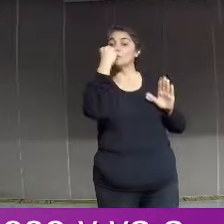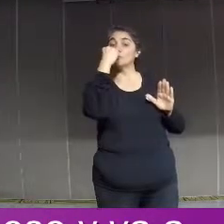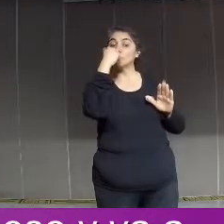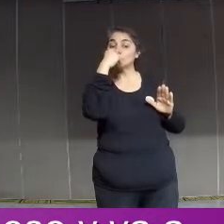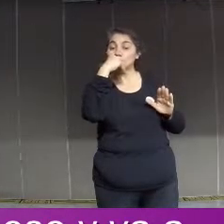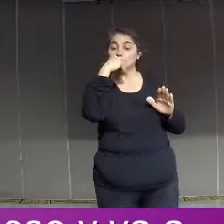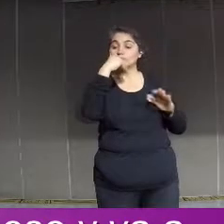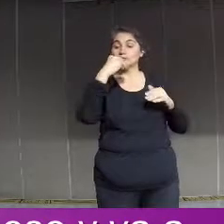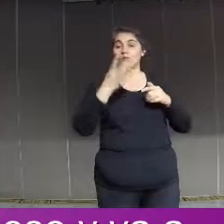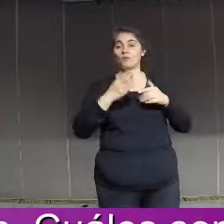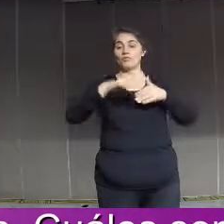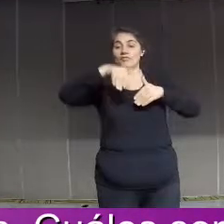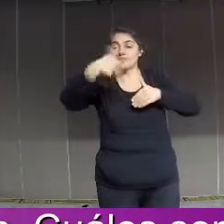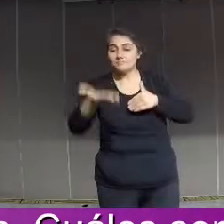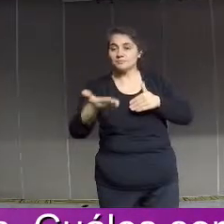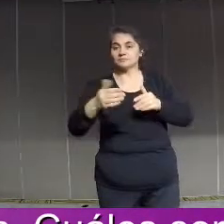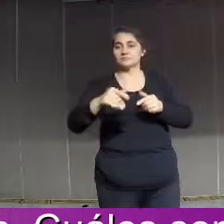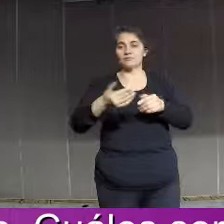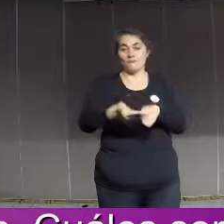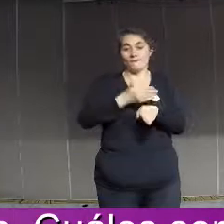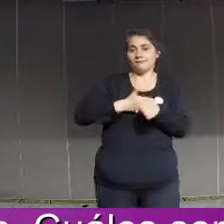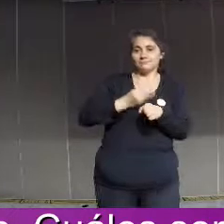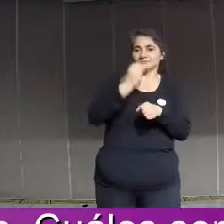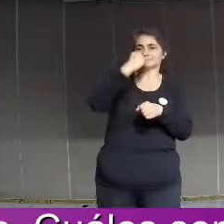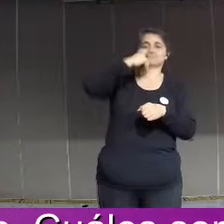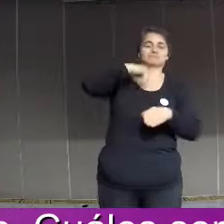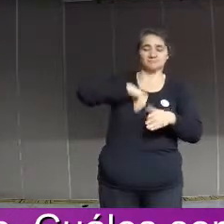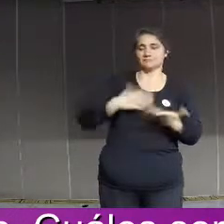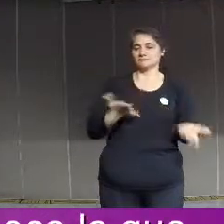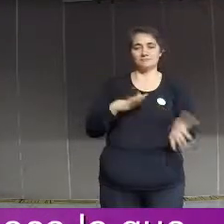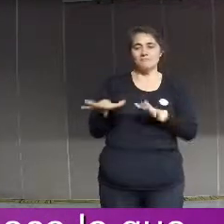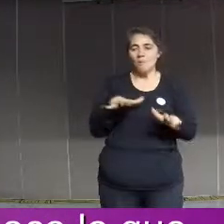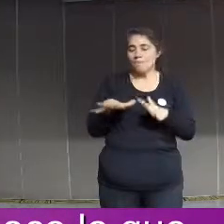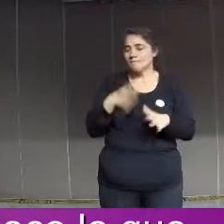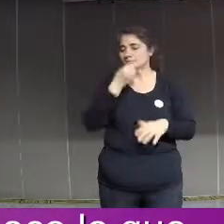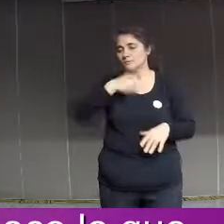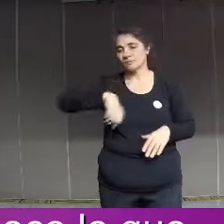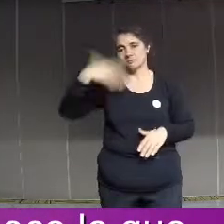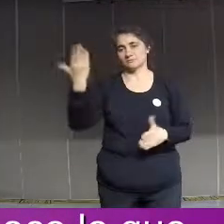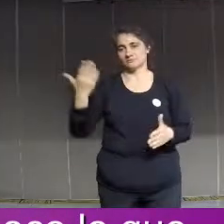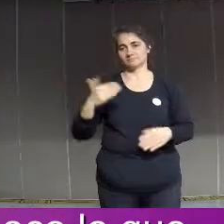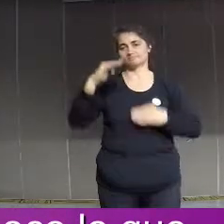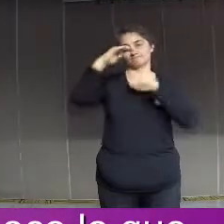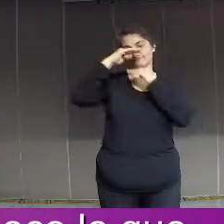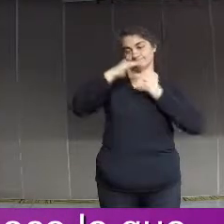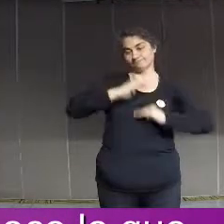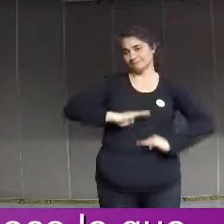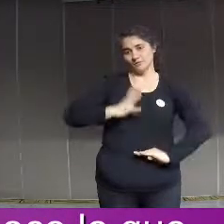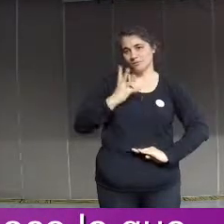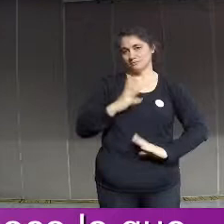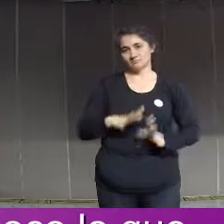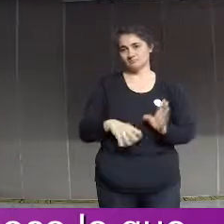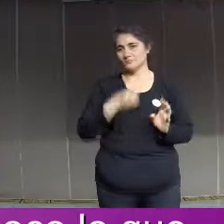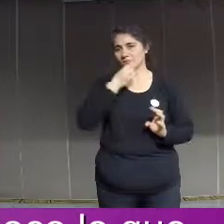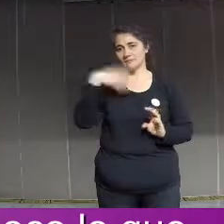después de la deglución, por ende la aspiración se puede producir en cualquiera de esas etapas. ¿Qué va a pasar